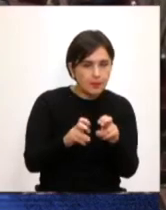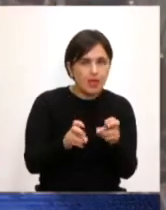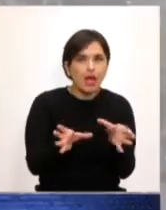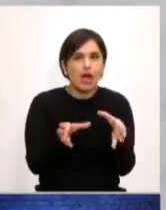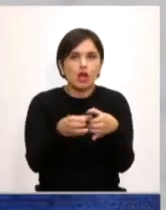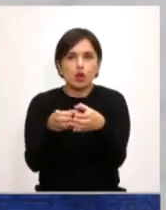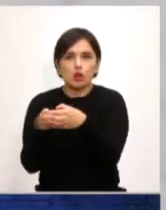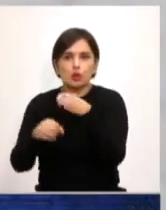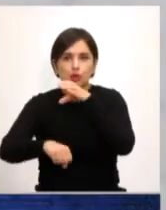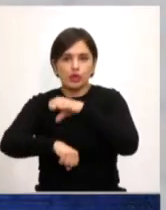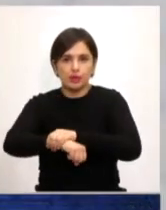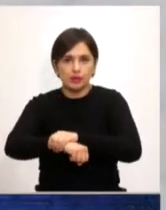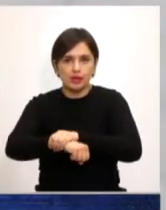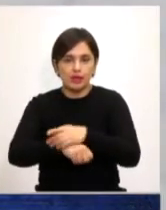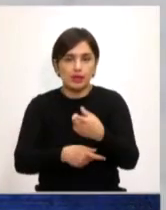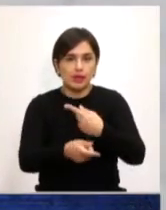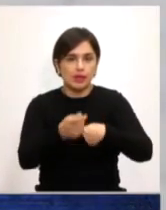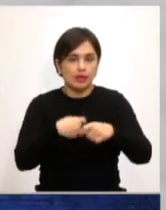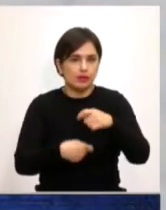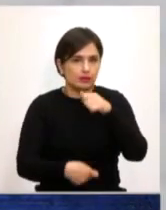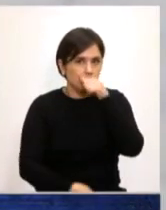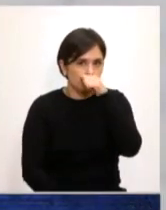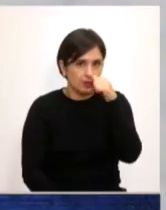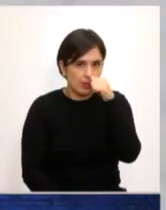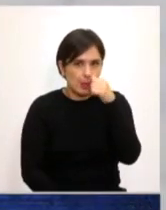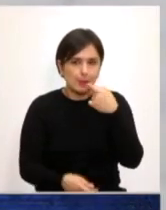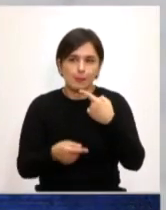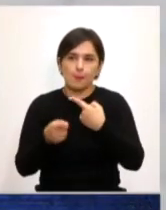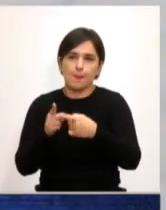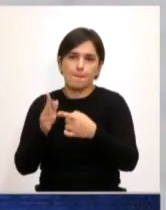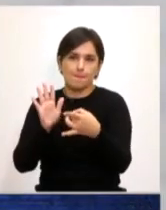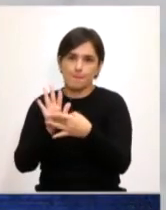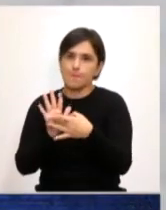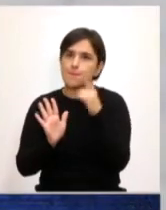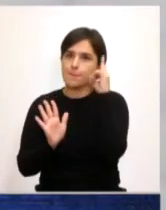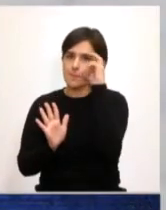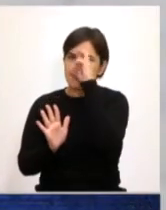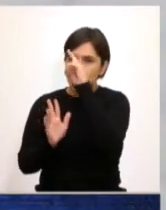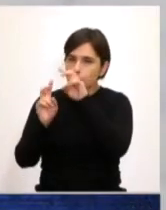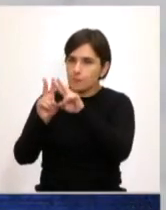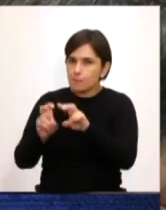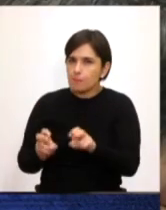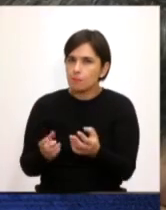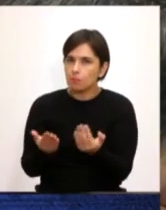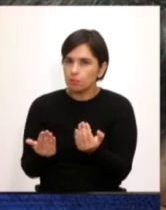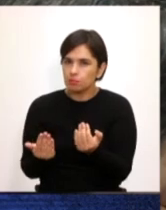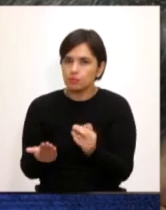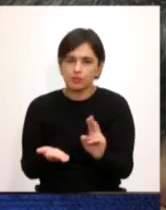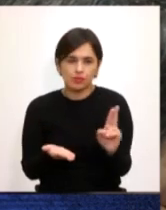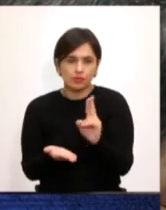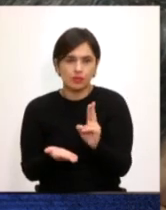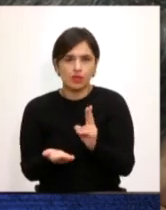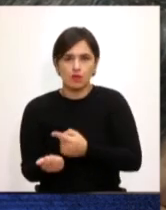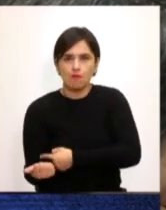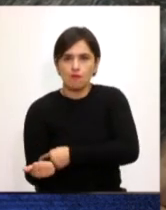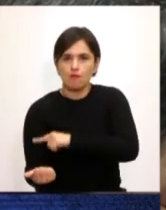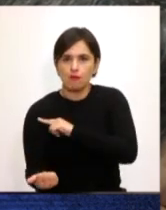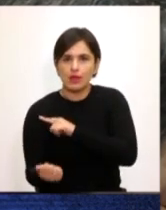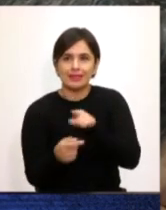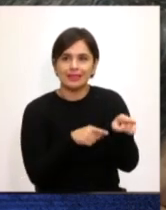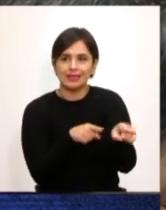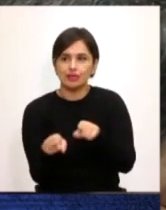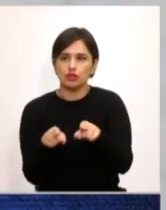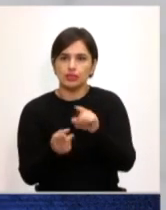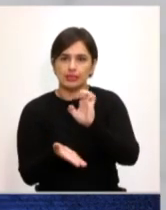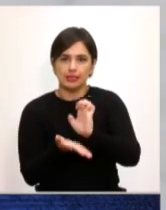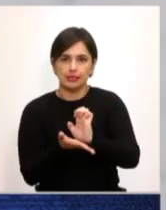criminales, el narcotráfico y otros delitos de alta complejidad que requieren una respuesta robusta y coordinada del